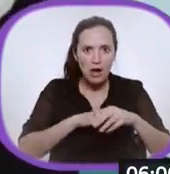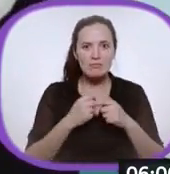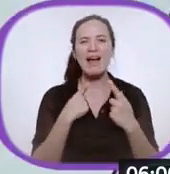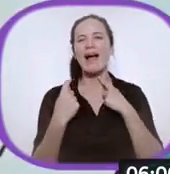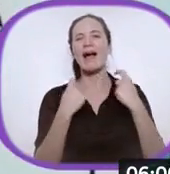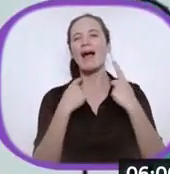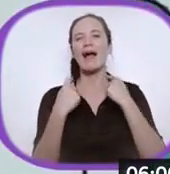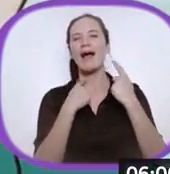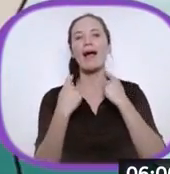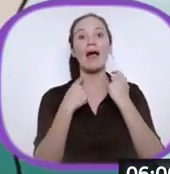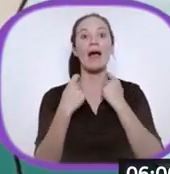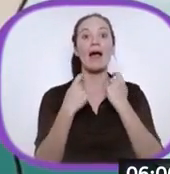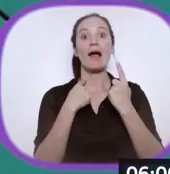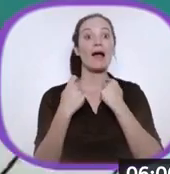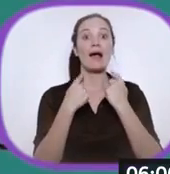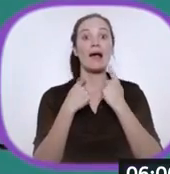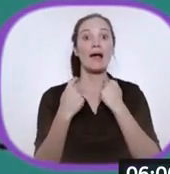ahora.